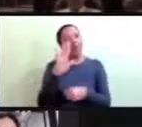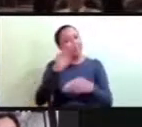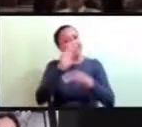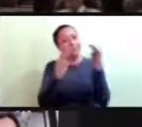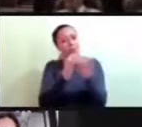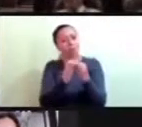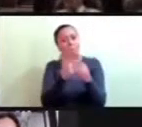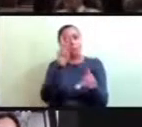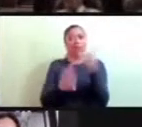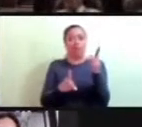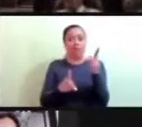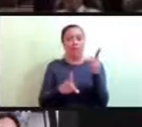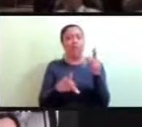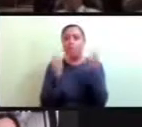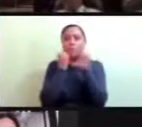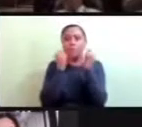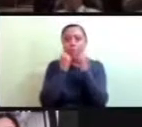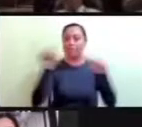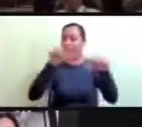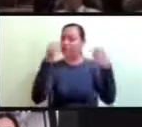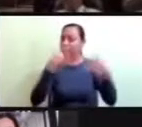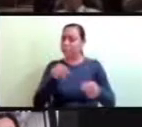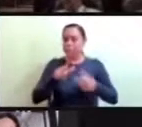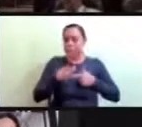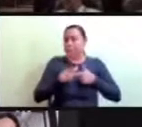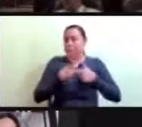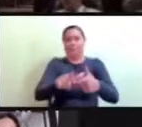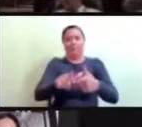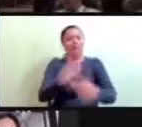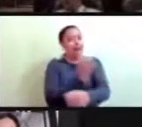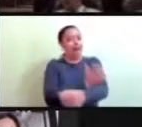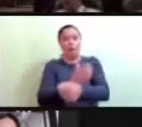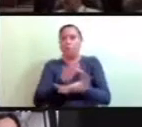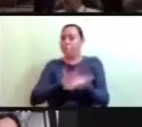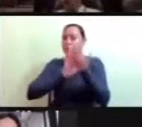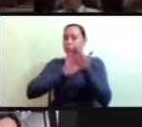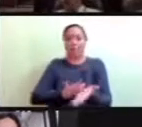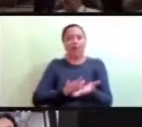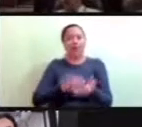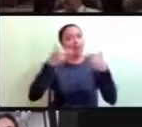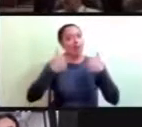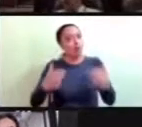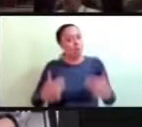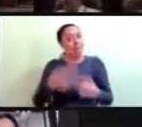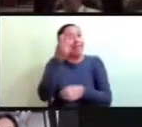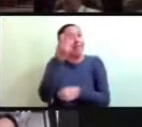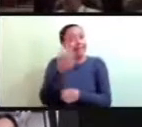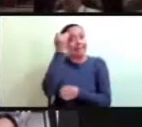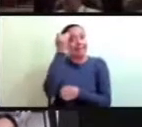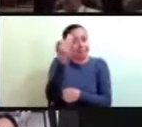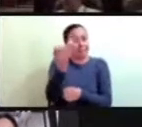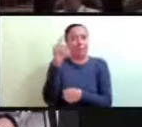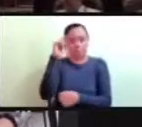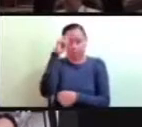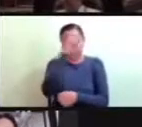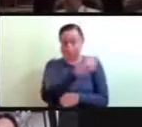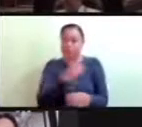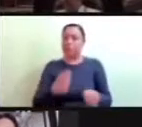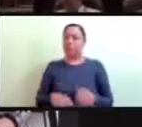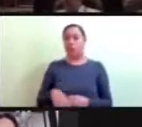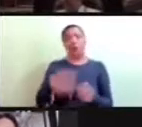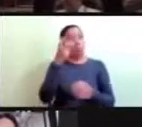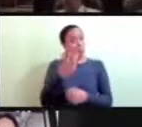las artes han prevalecido y han acompañado a la humanidad en estos tiempos complejos. El Estado tiene que invertir en las